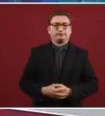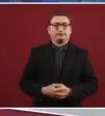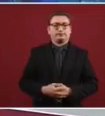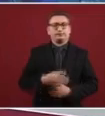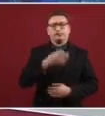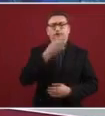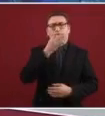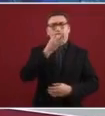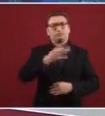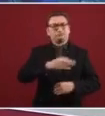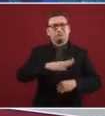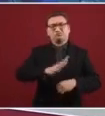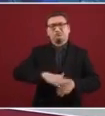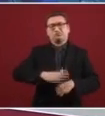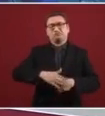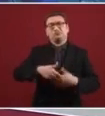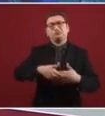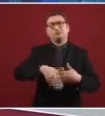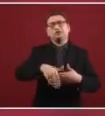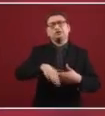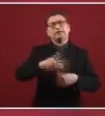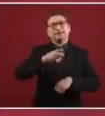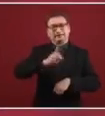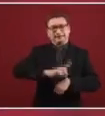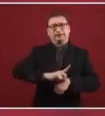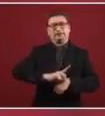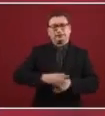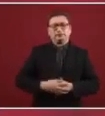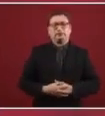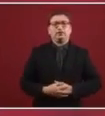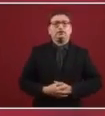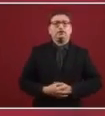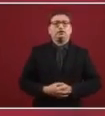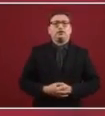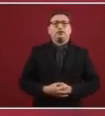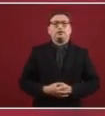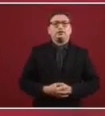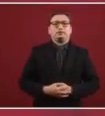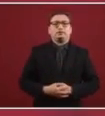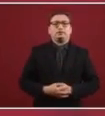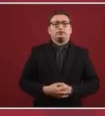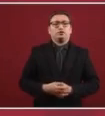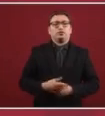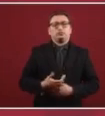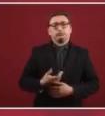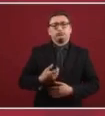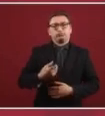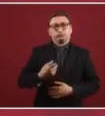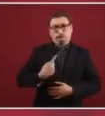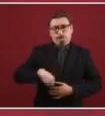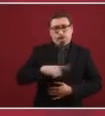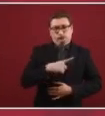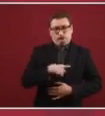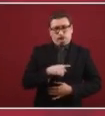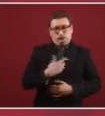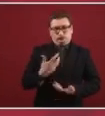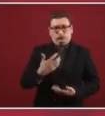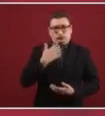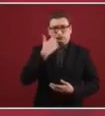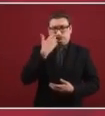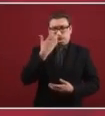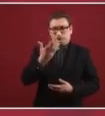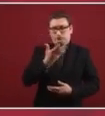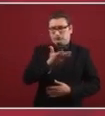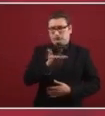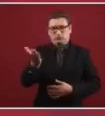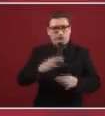unos días más vamos a darle a conocer a